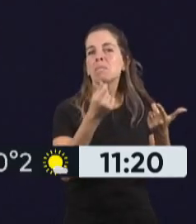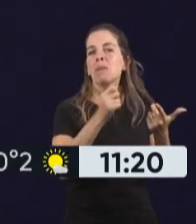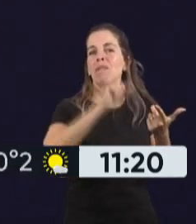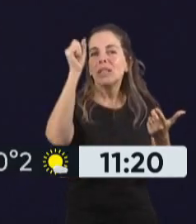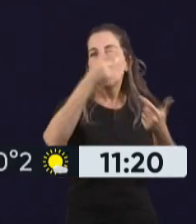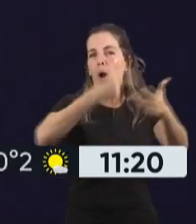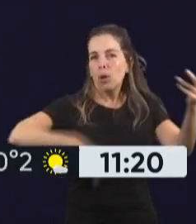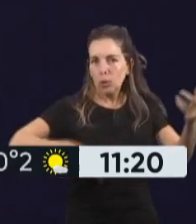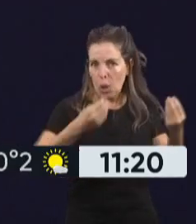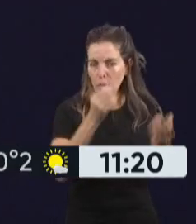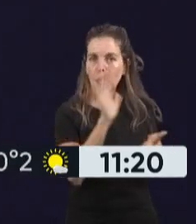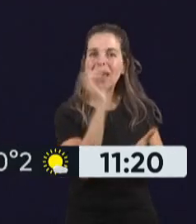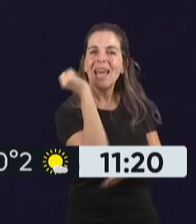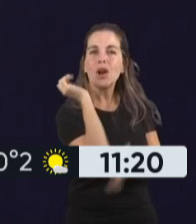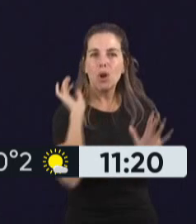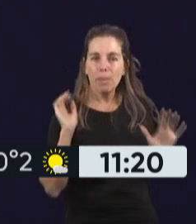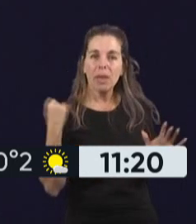¿no? Porque nosotros